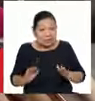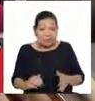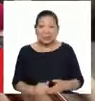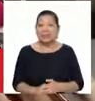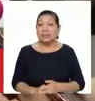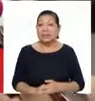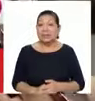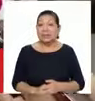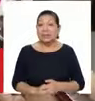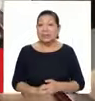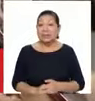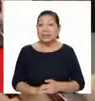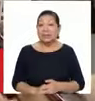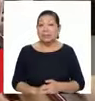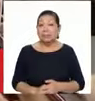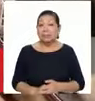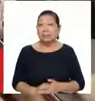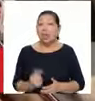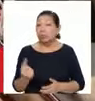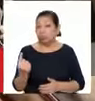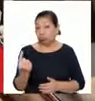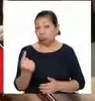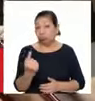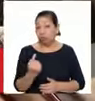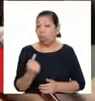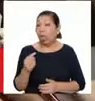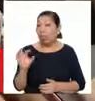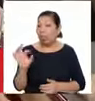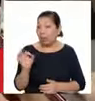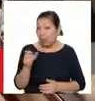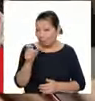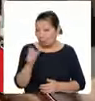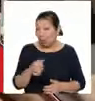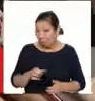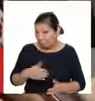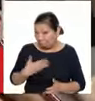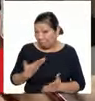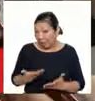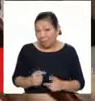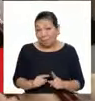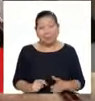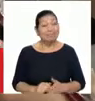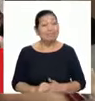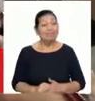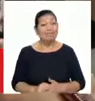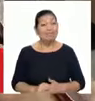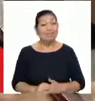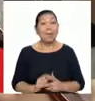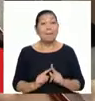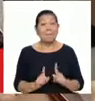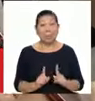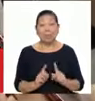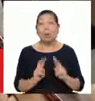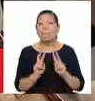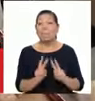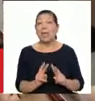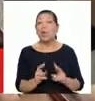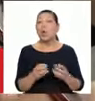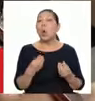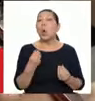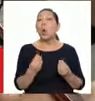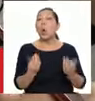capacidad de transportar los 19 pasajeros. Y desde luego, para ver las